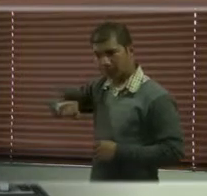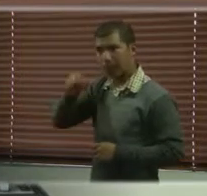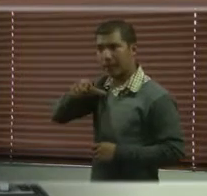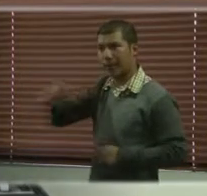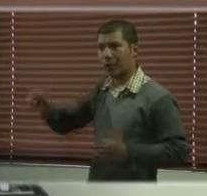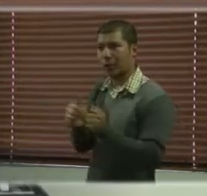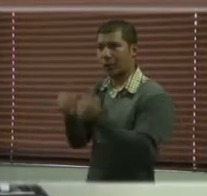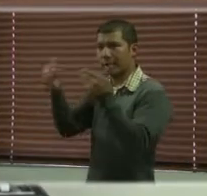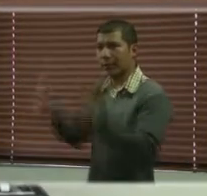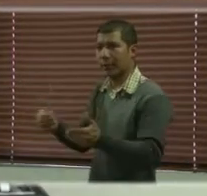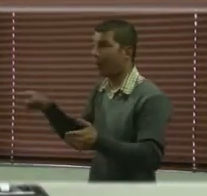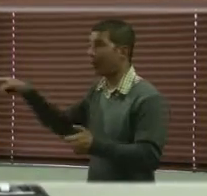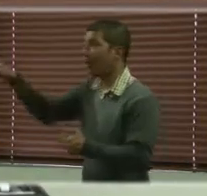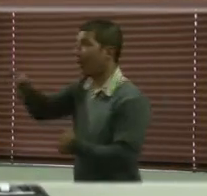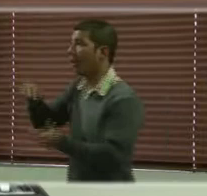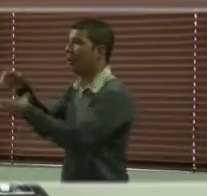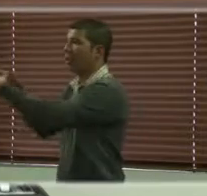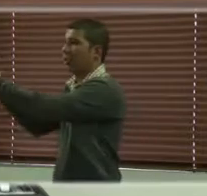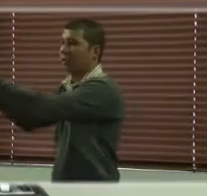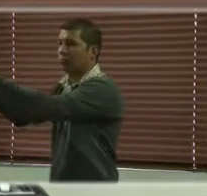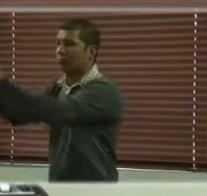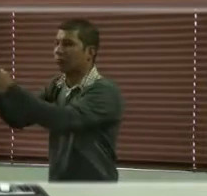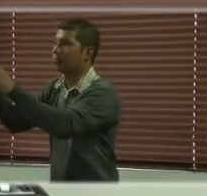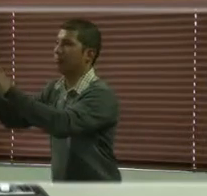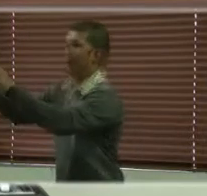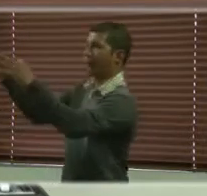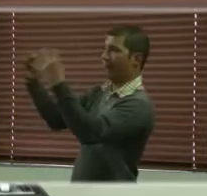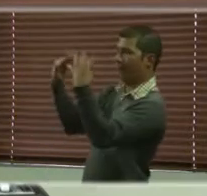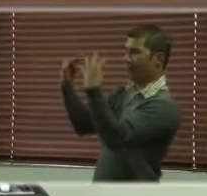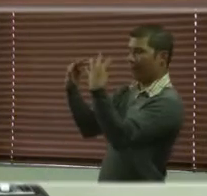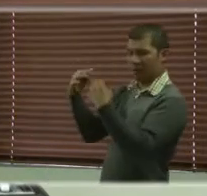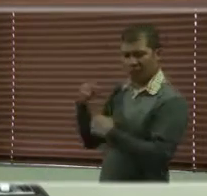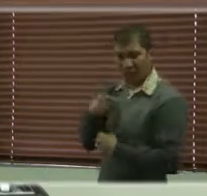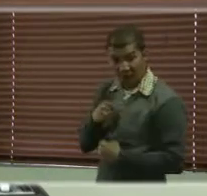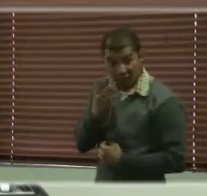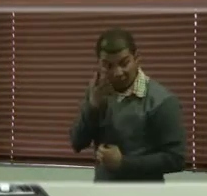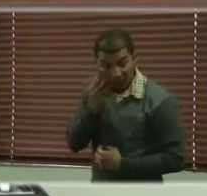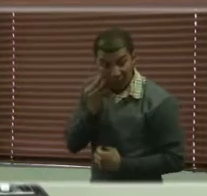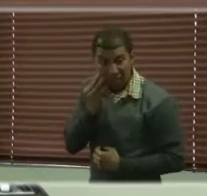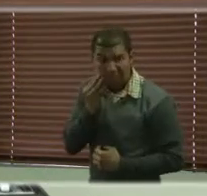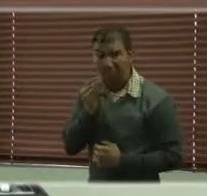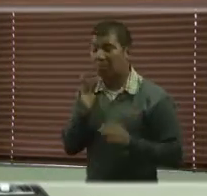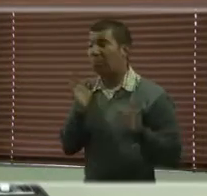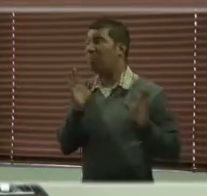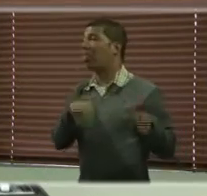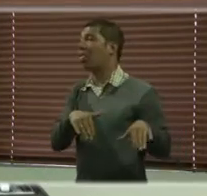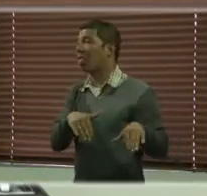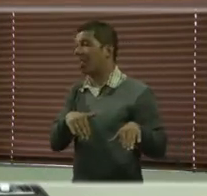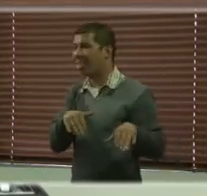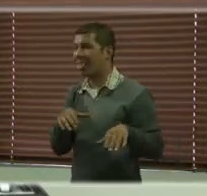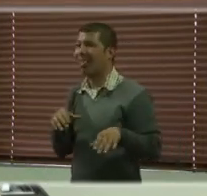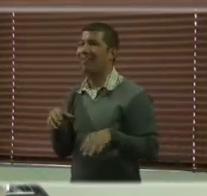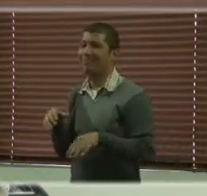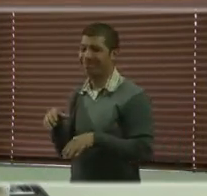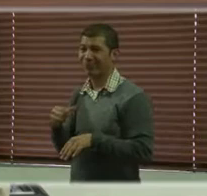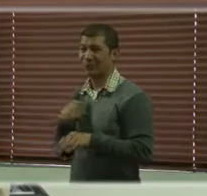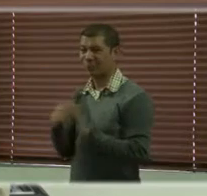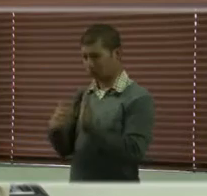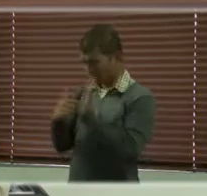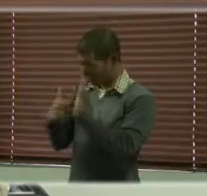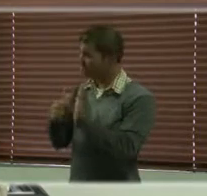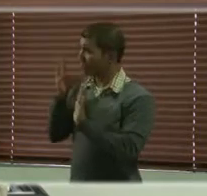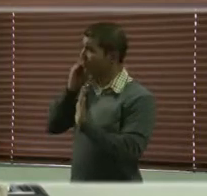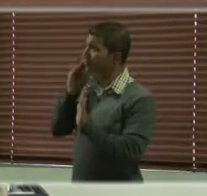todavía en en ciertos ámbitos se prevalece no Esa visión de que las personas con discapacidad